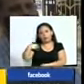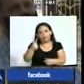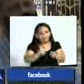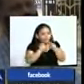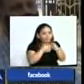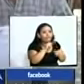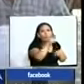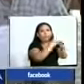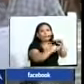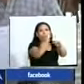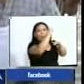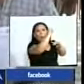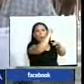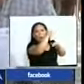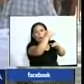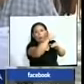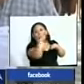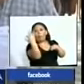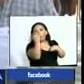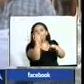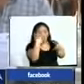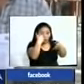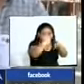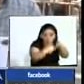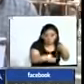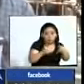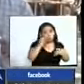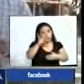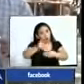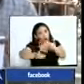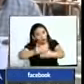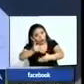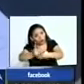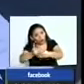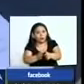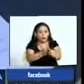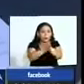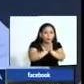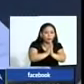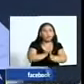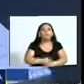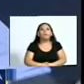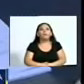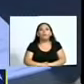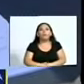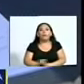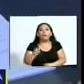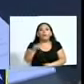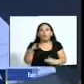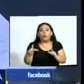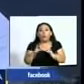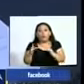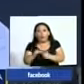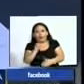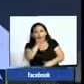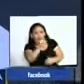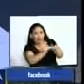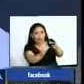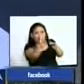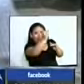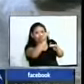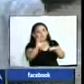Justicia para una revisión y que se dé cumplimiento a 2 procesos de habeas corpus, en los que tanto este órgano judicial como la